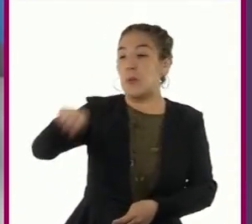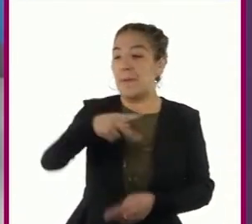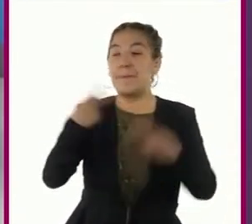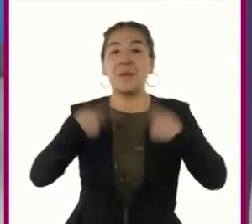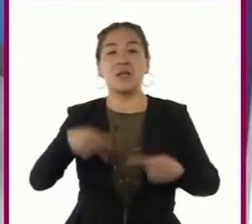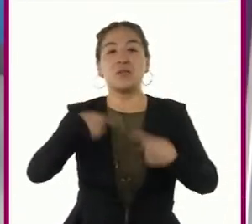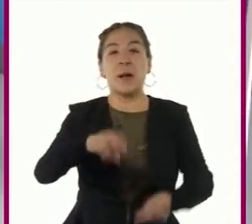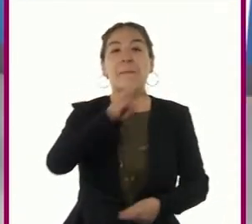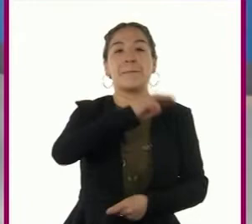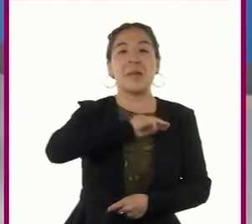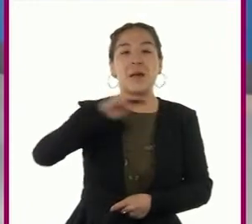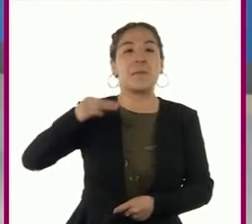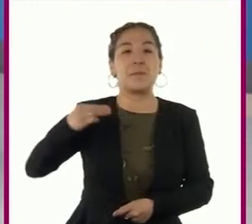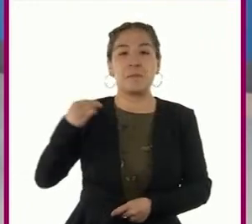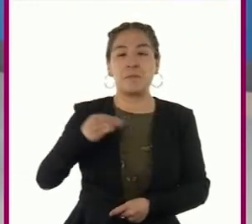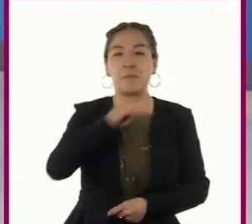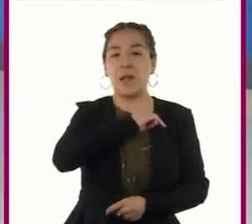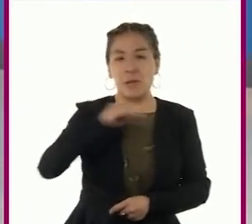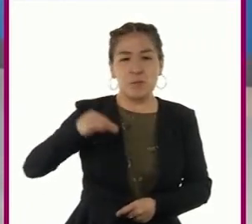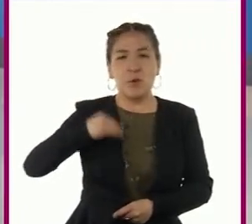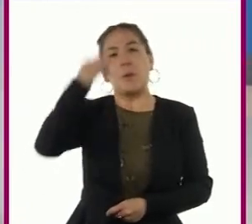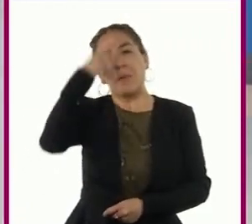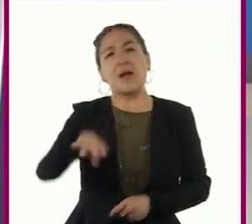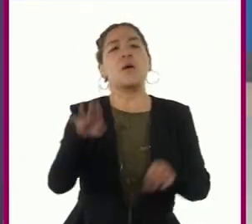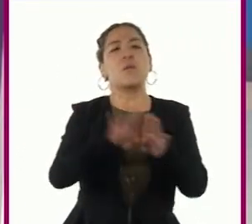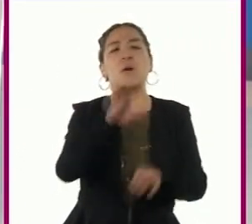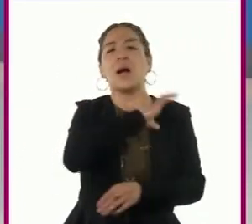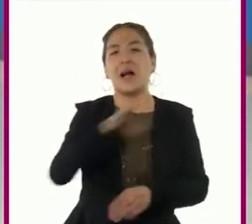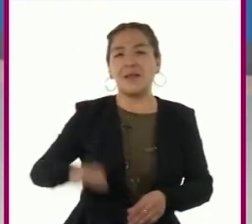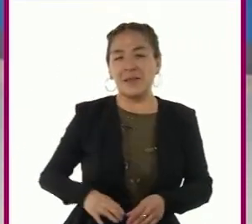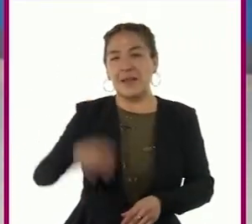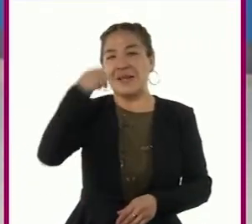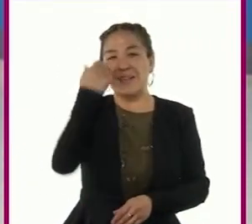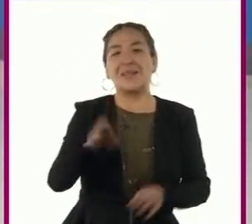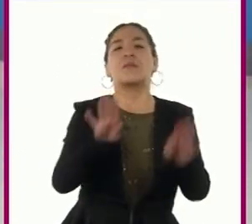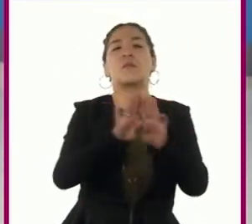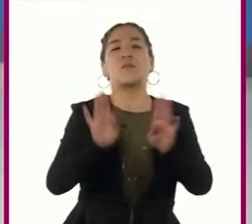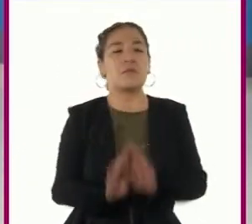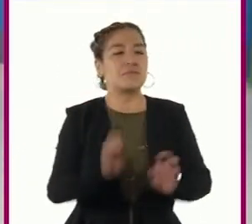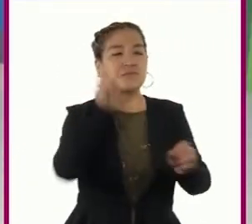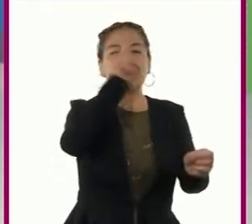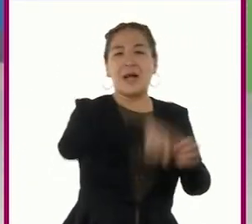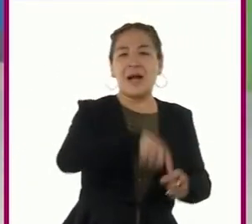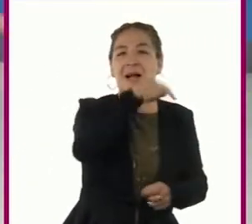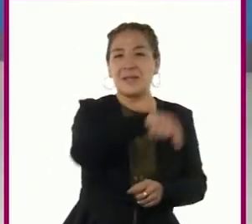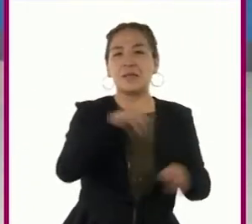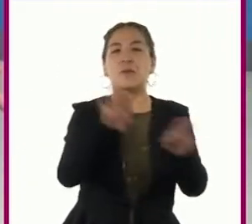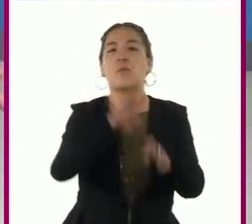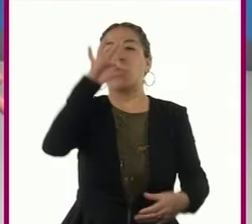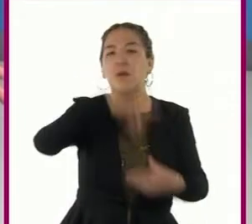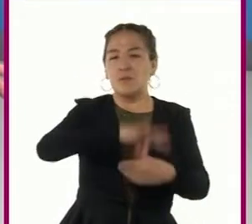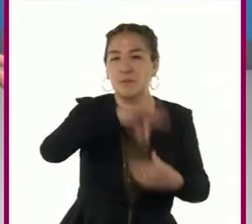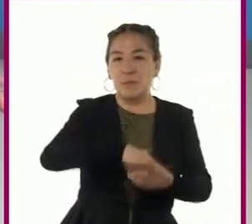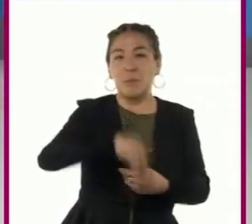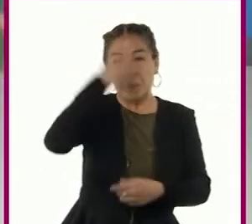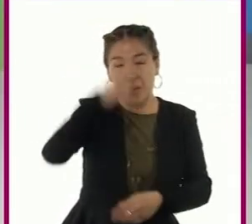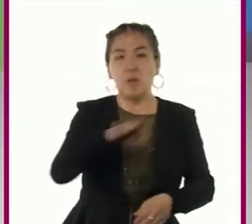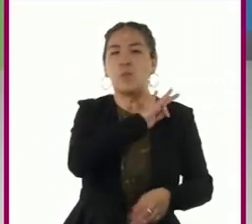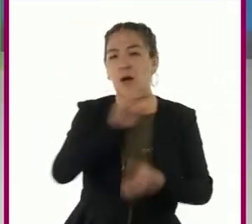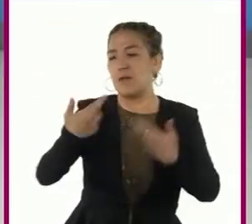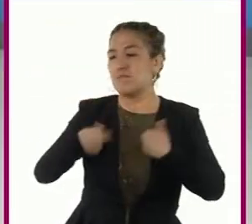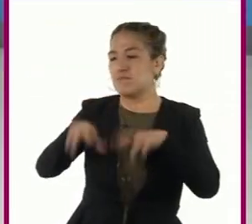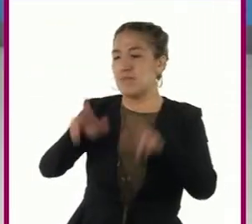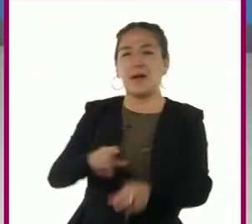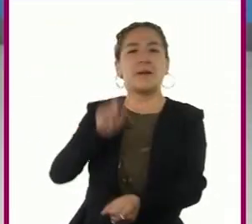a candidatos o candidatas para contender por el poder en el sistema electoral y representar a sus afiliados